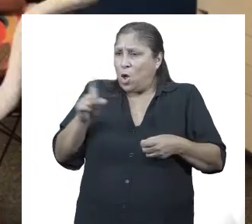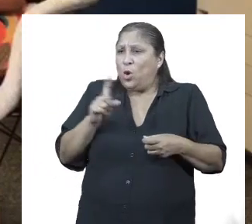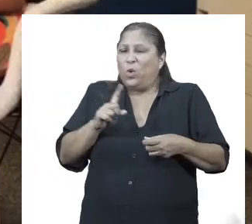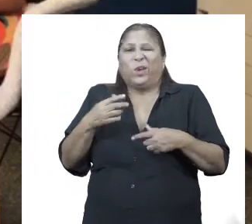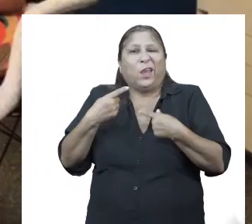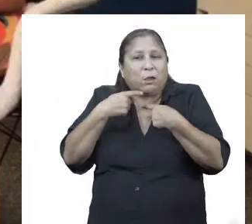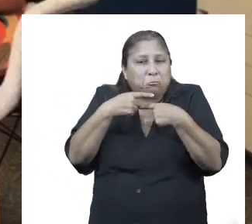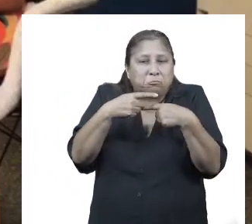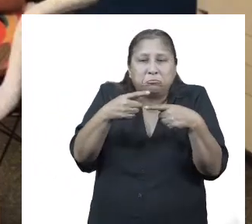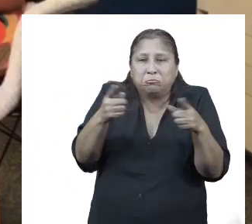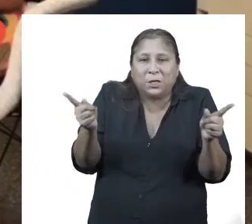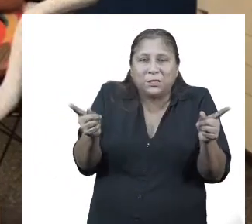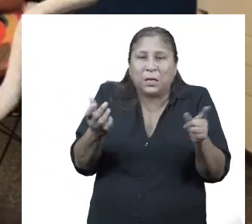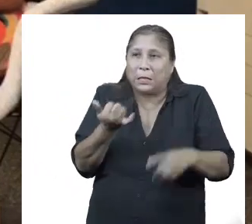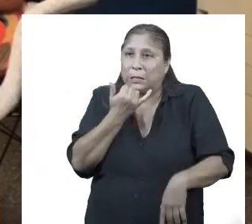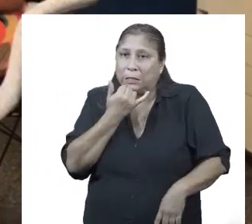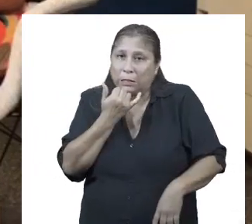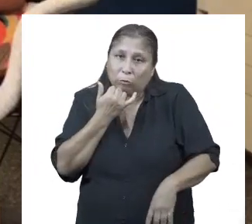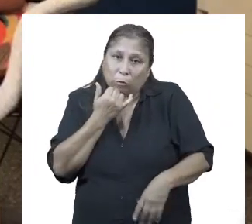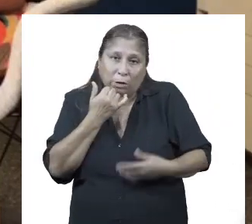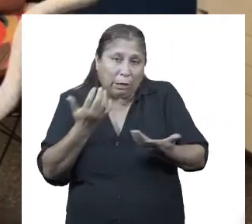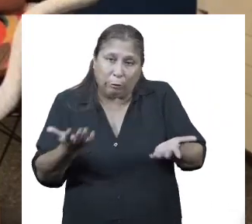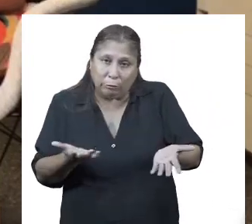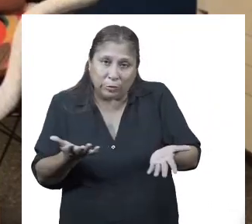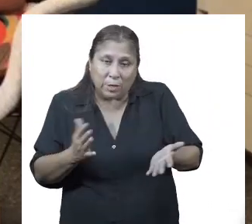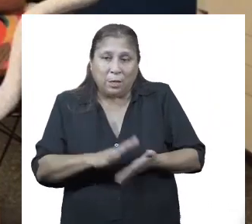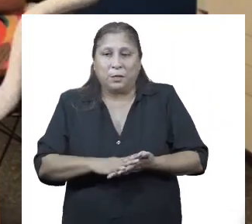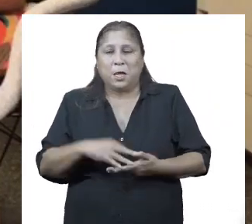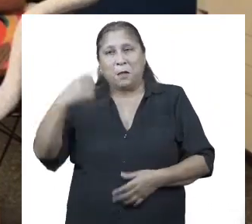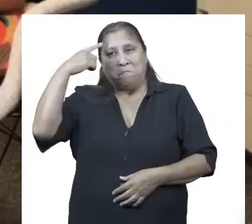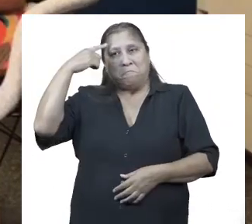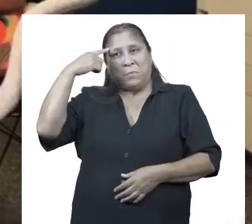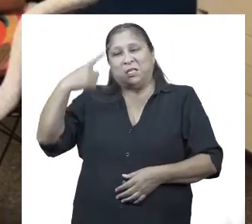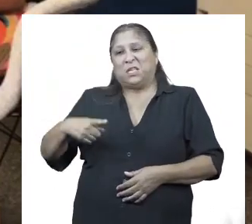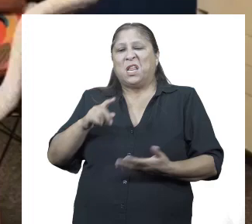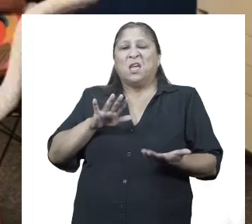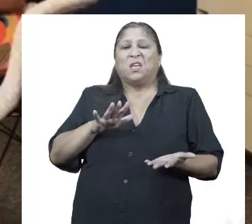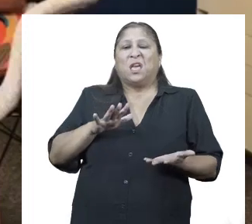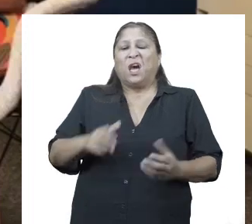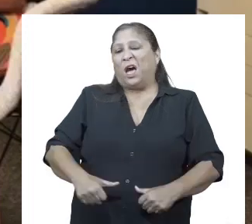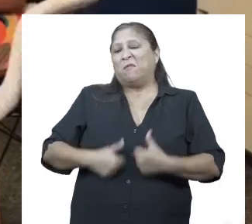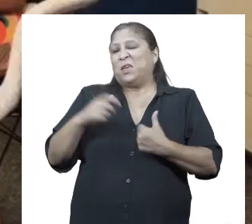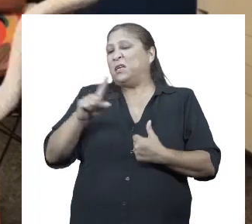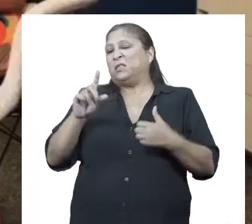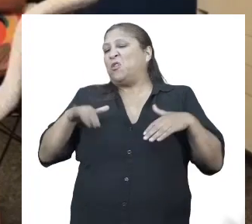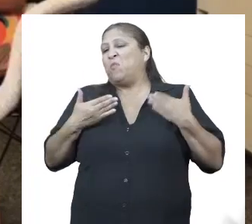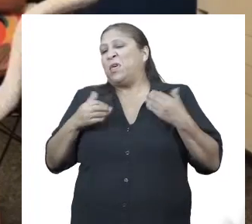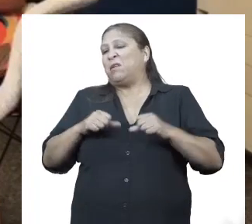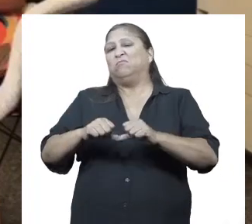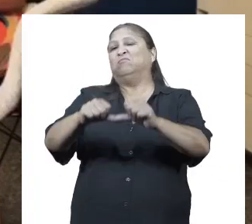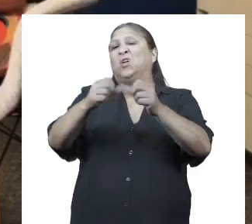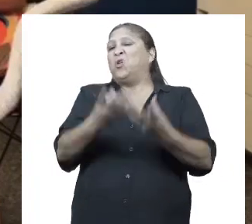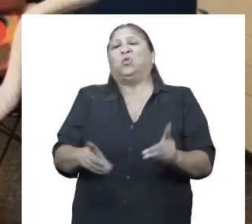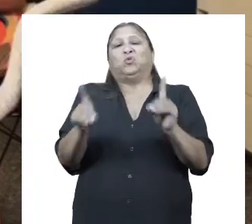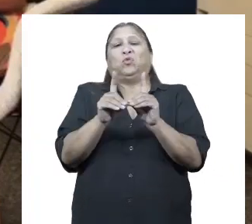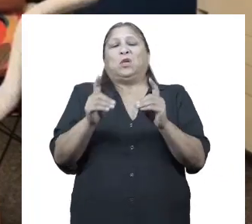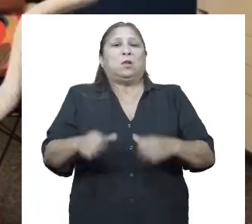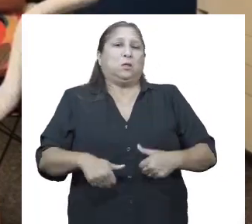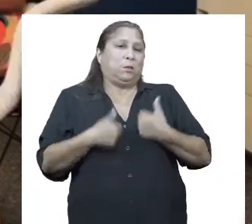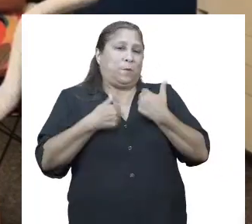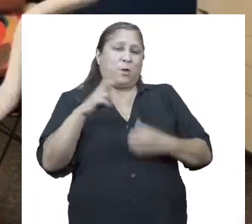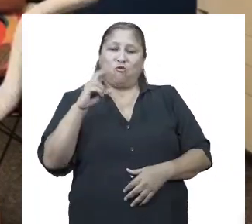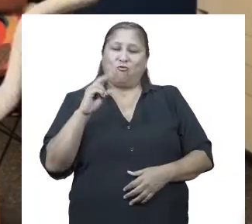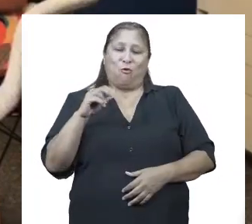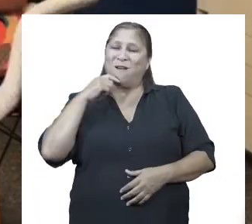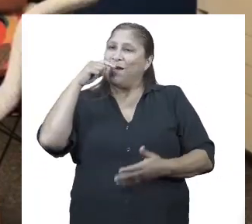que haya un mensaje equívoco, ¿no?, de sostener que hay vidas que no merecen vivirse o que no son dignas de vivirse. Ese